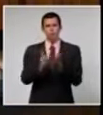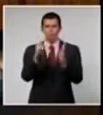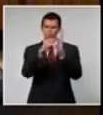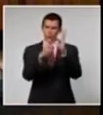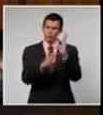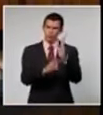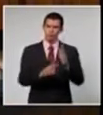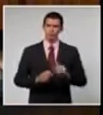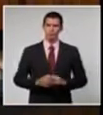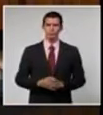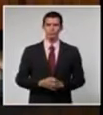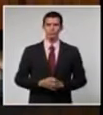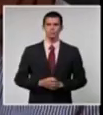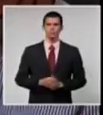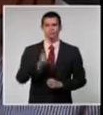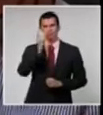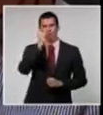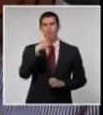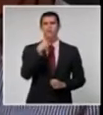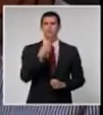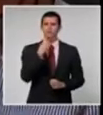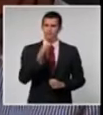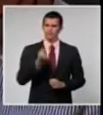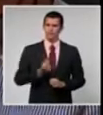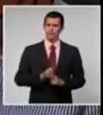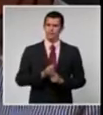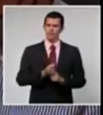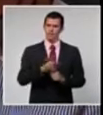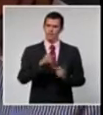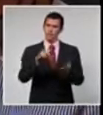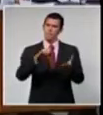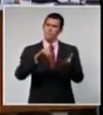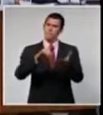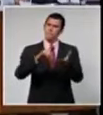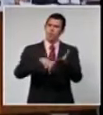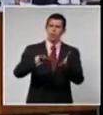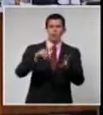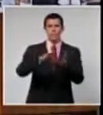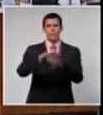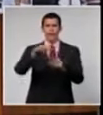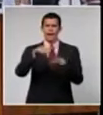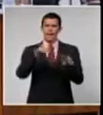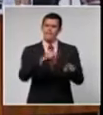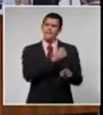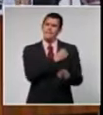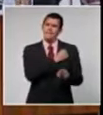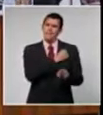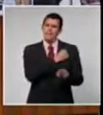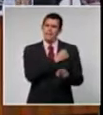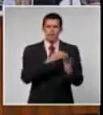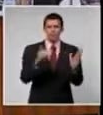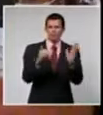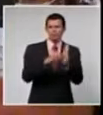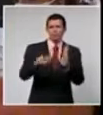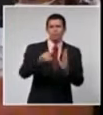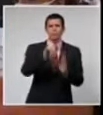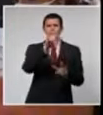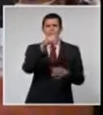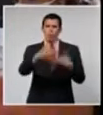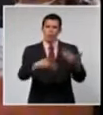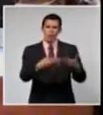En la provincia de Matanzas pretenden eliminar alrededor de 3.700 ilegalidades urbanísticas este año, pero cada día